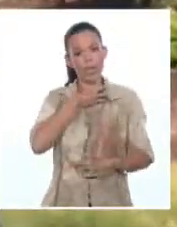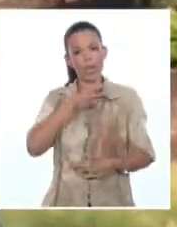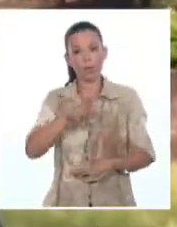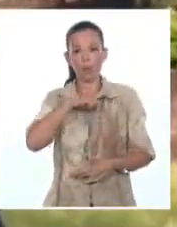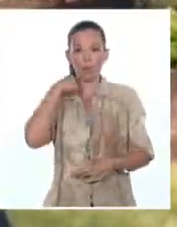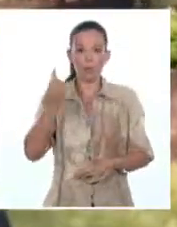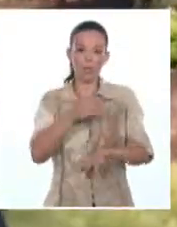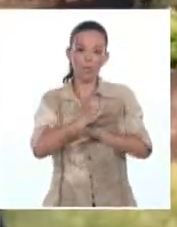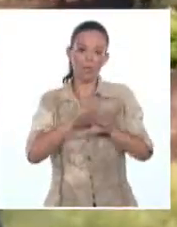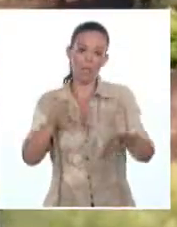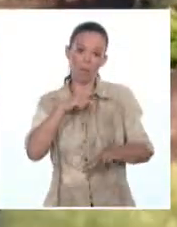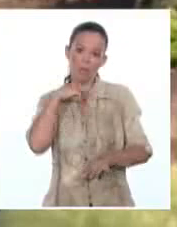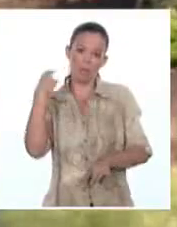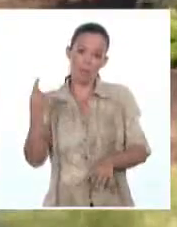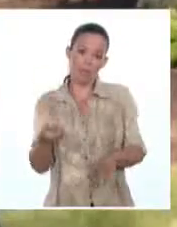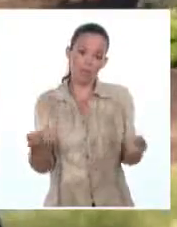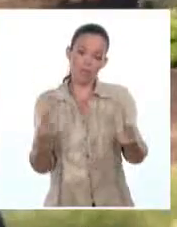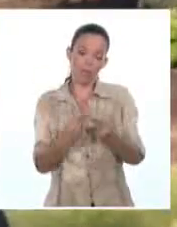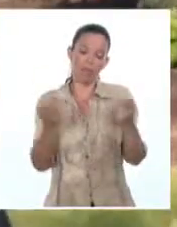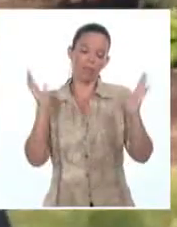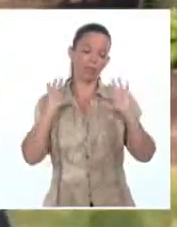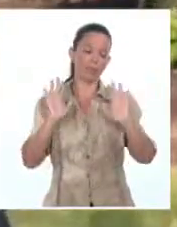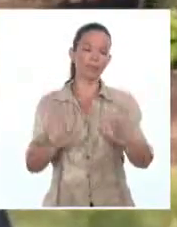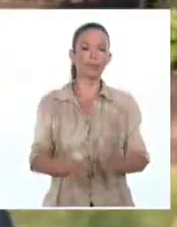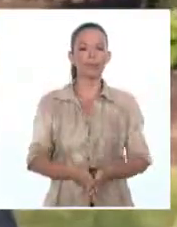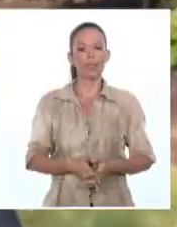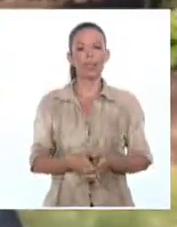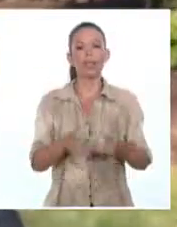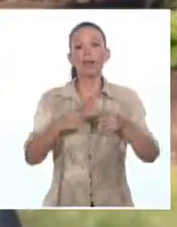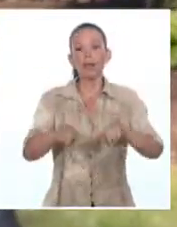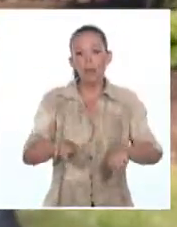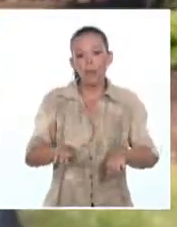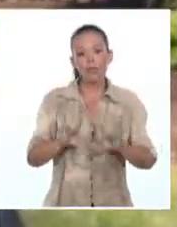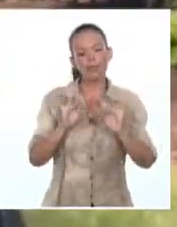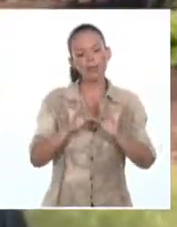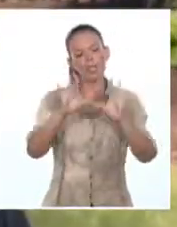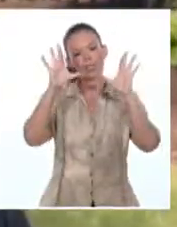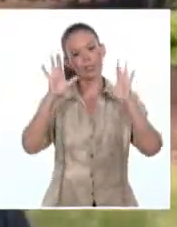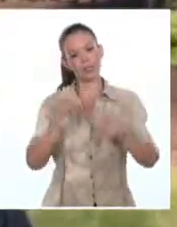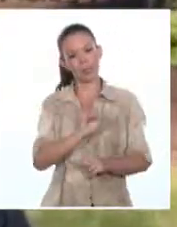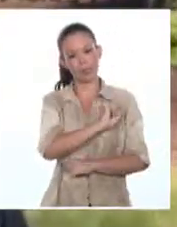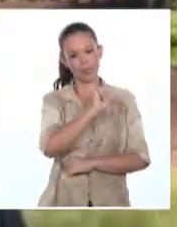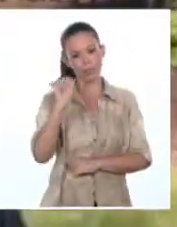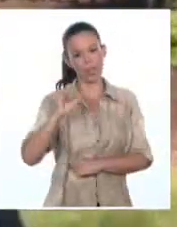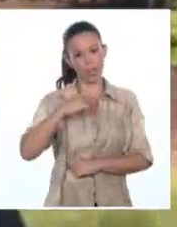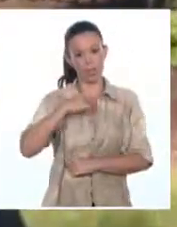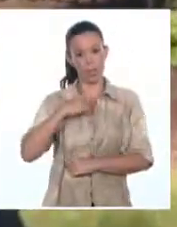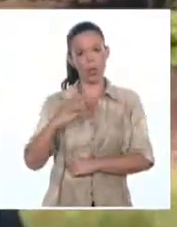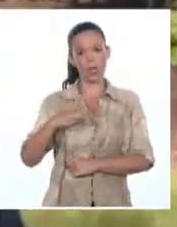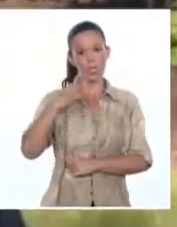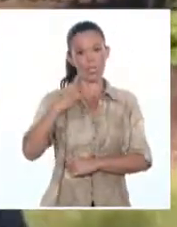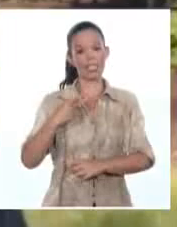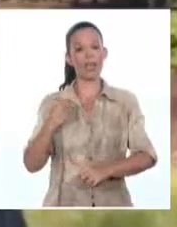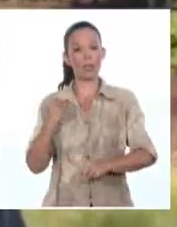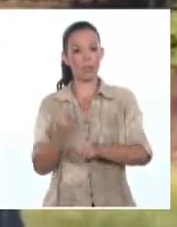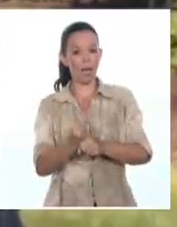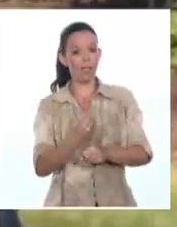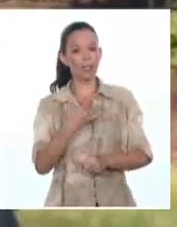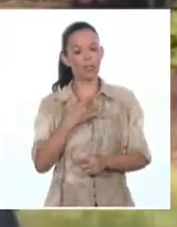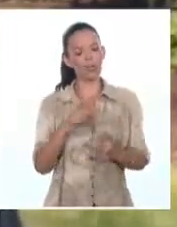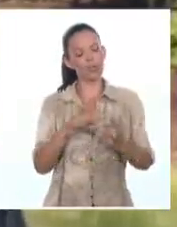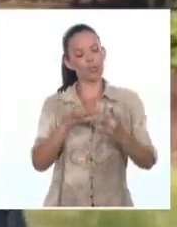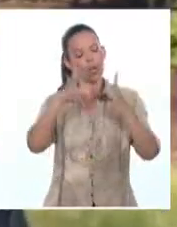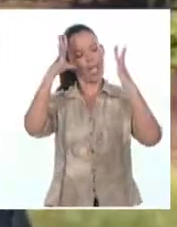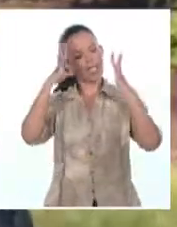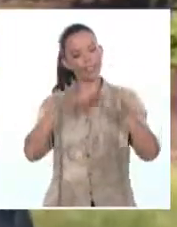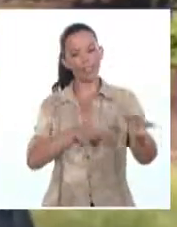el torneo Y entonces subió la victoria y yo como tercer bate Menos mal que hice de mi papel y